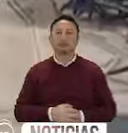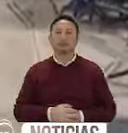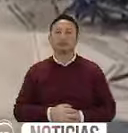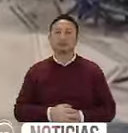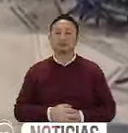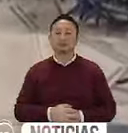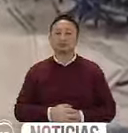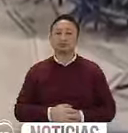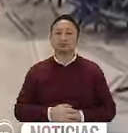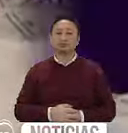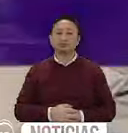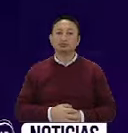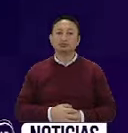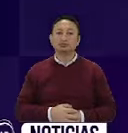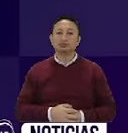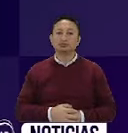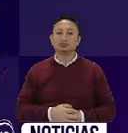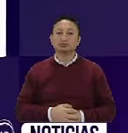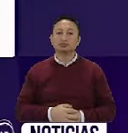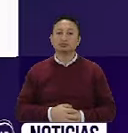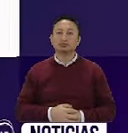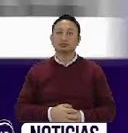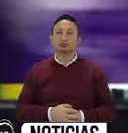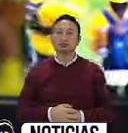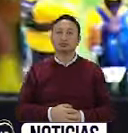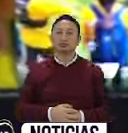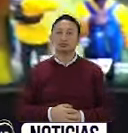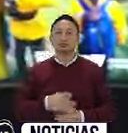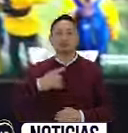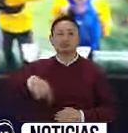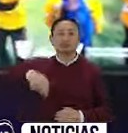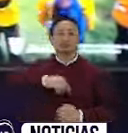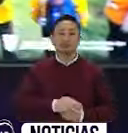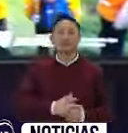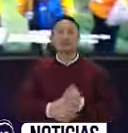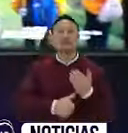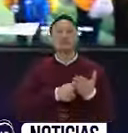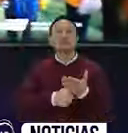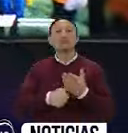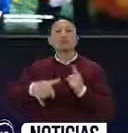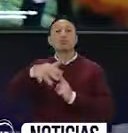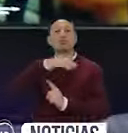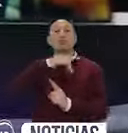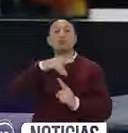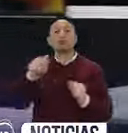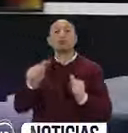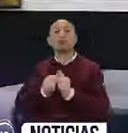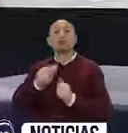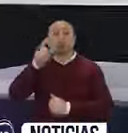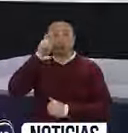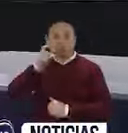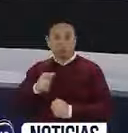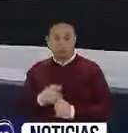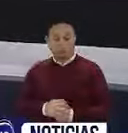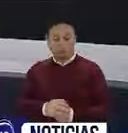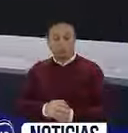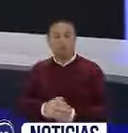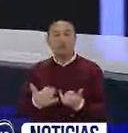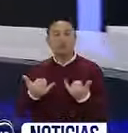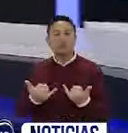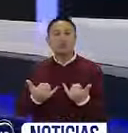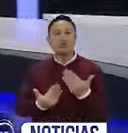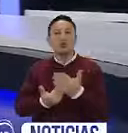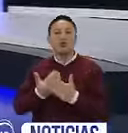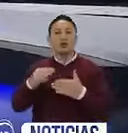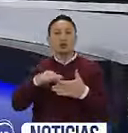Informó Roselena Vázquez. Al volver, el Ministerio de Ambiente junto a la Fiscalía General del Estado elaboraron una